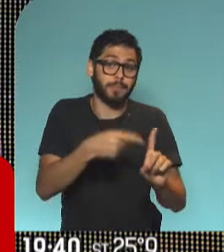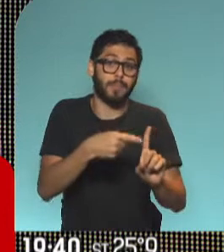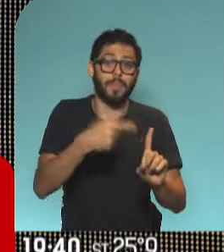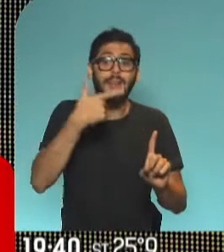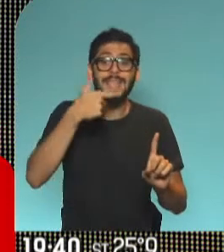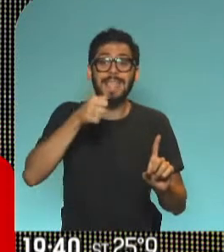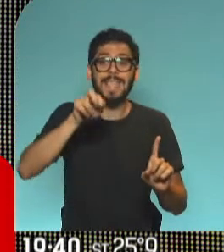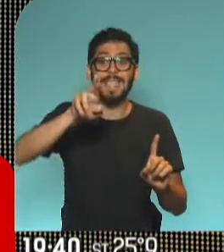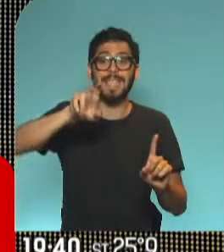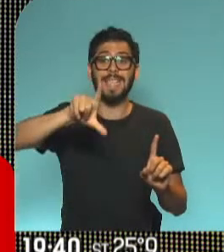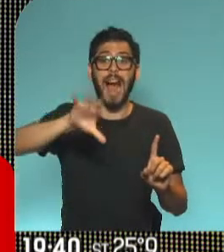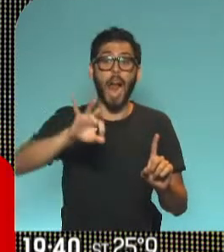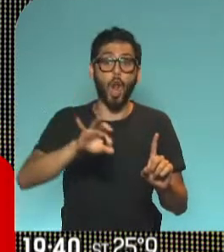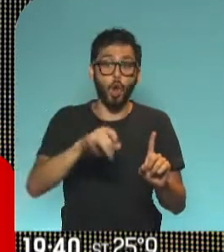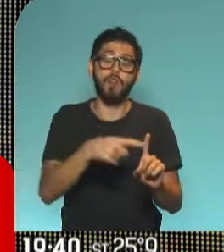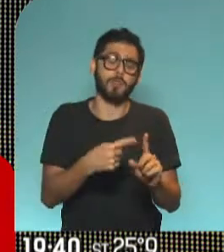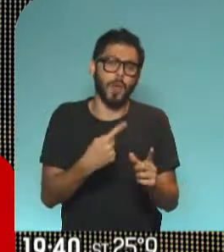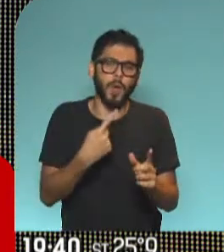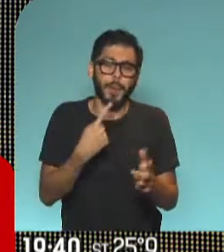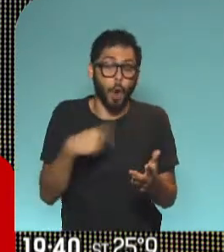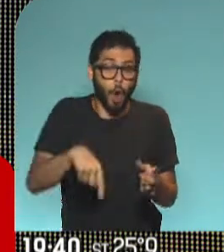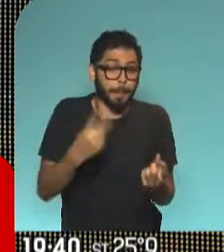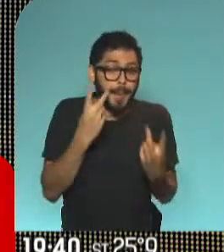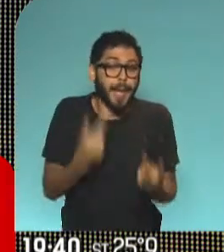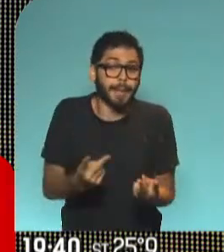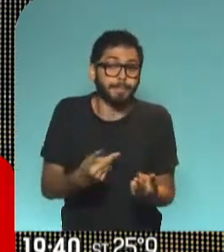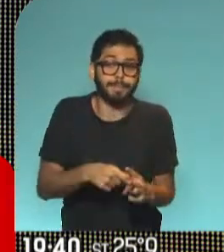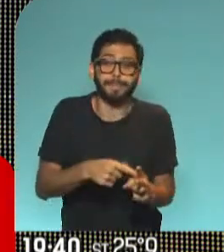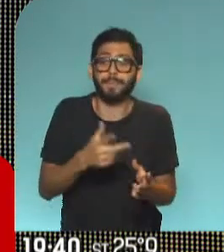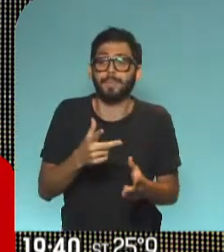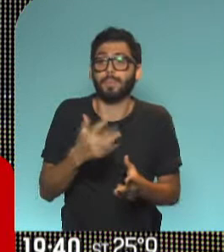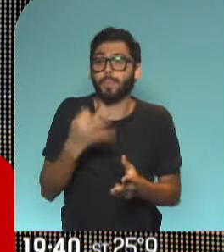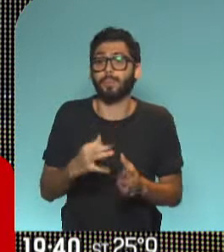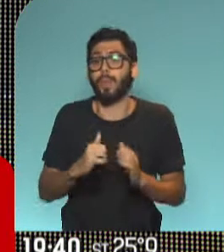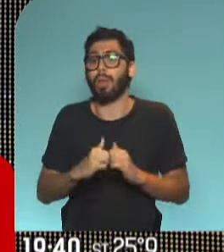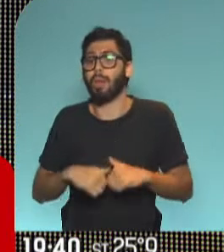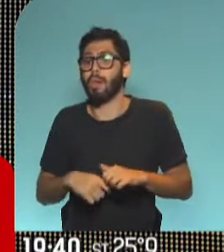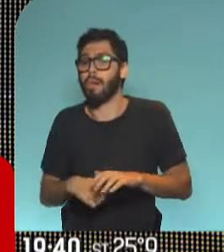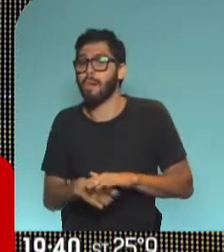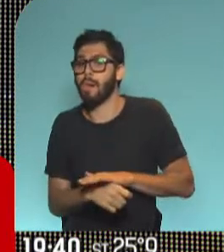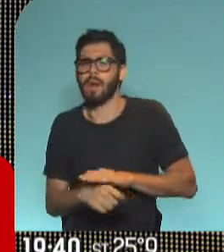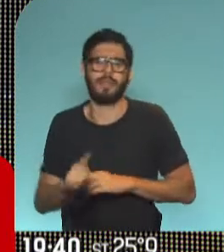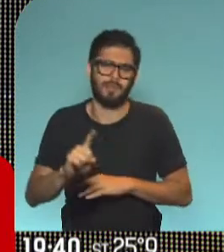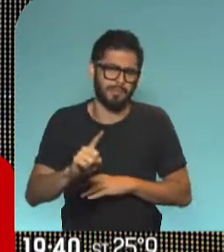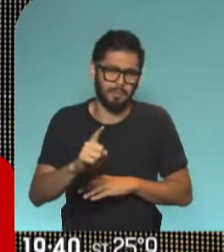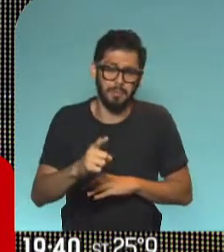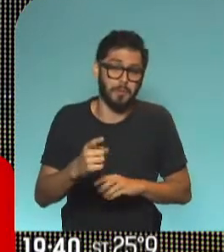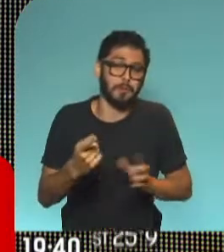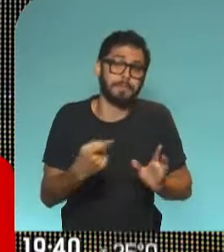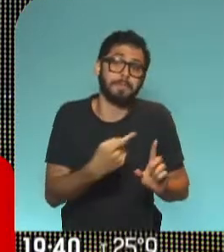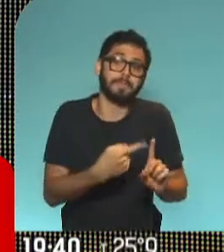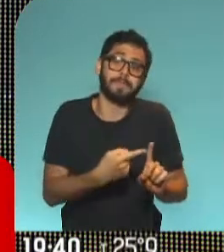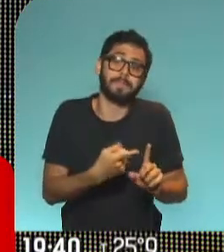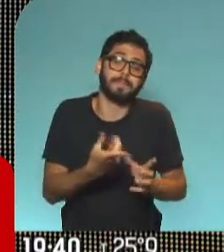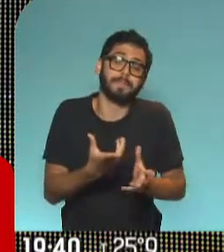señora Sarlo, que no jamás existió eso por debajo de la mesa, porque además quedó claro al conocerse...